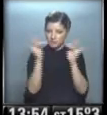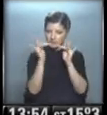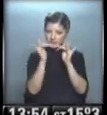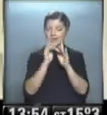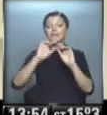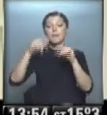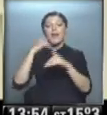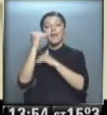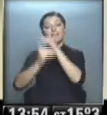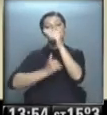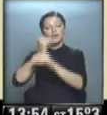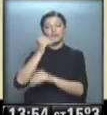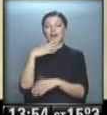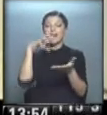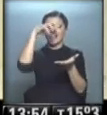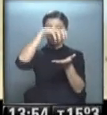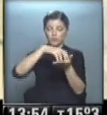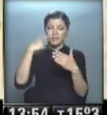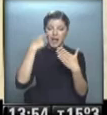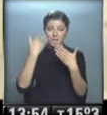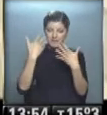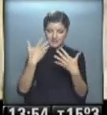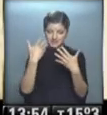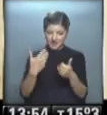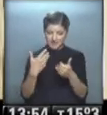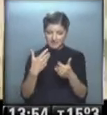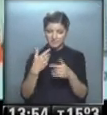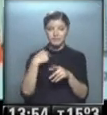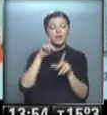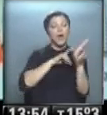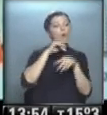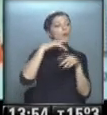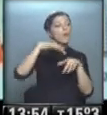esa parte de la industria y de las capacidades de zonas que hoy no están conectadas.